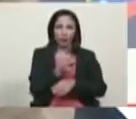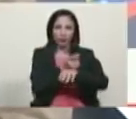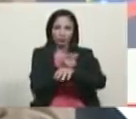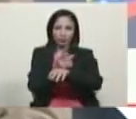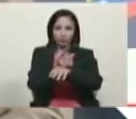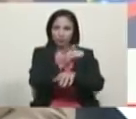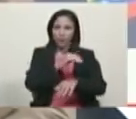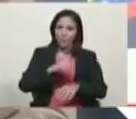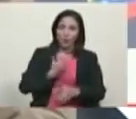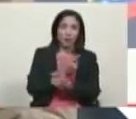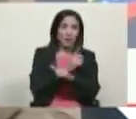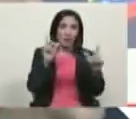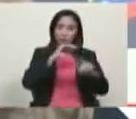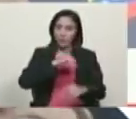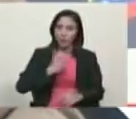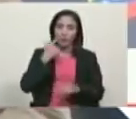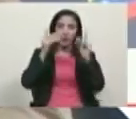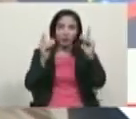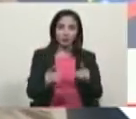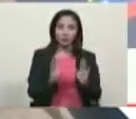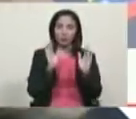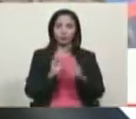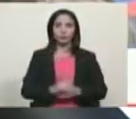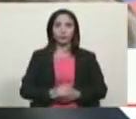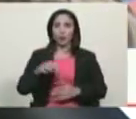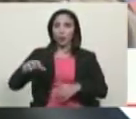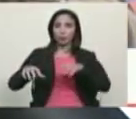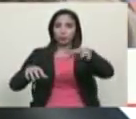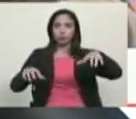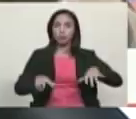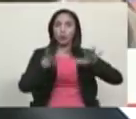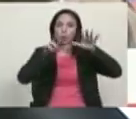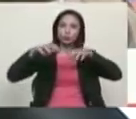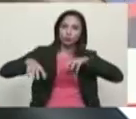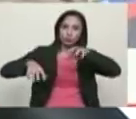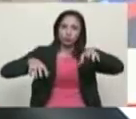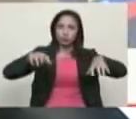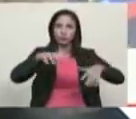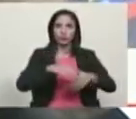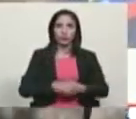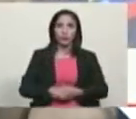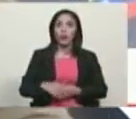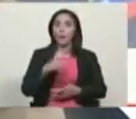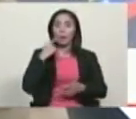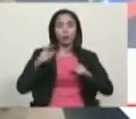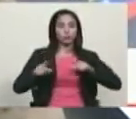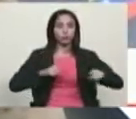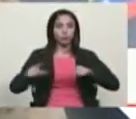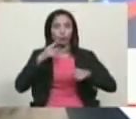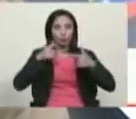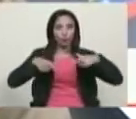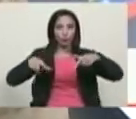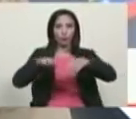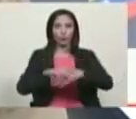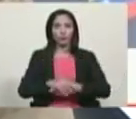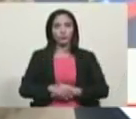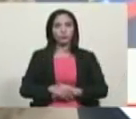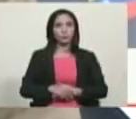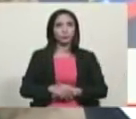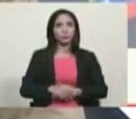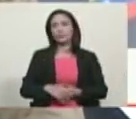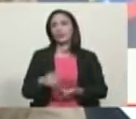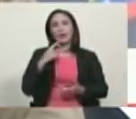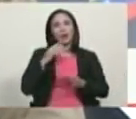Nacional y de la milicia en su territorio para garantizar el control del territorio, el